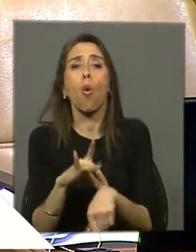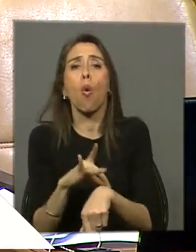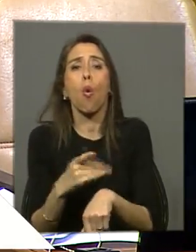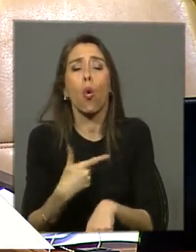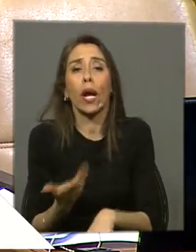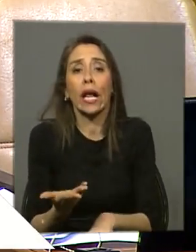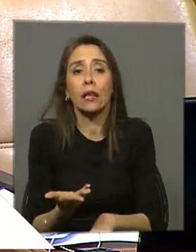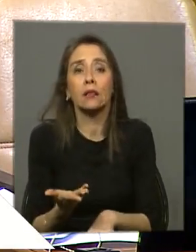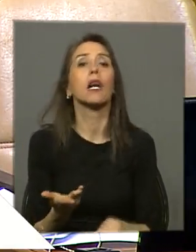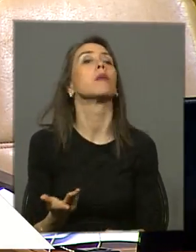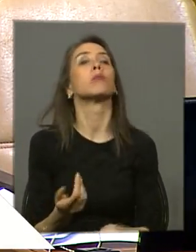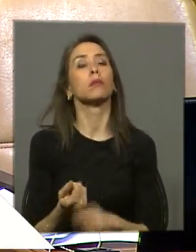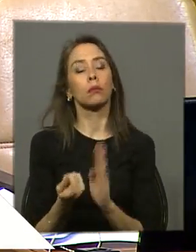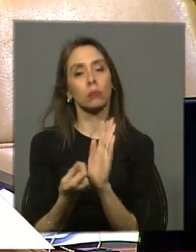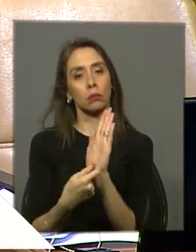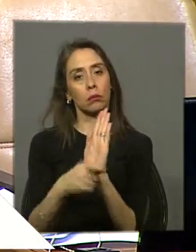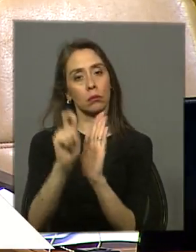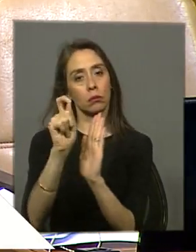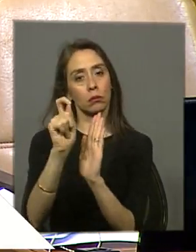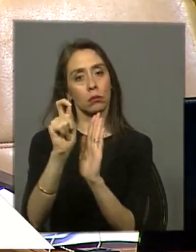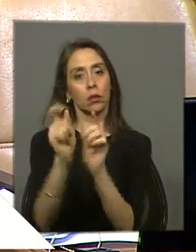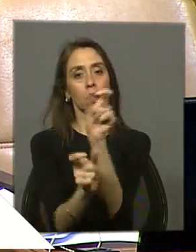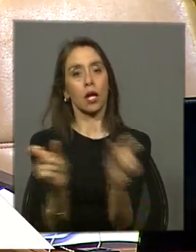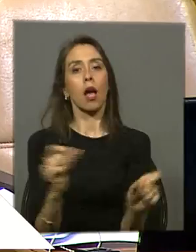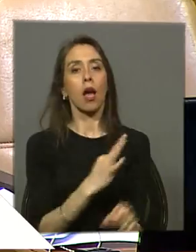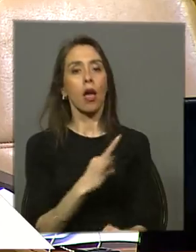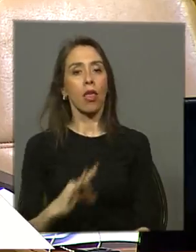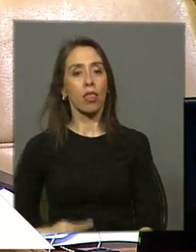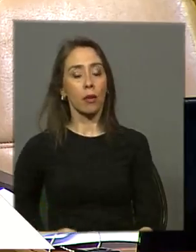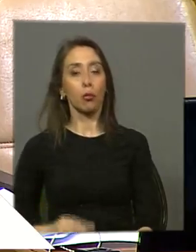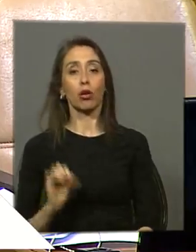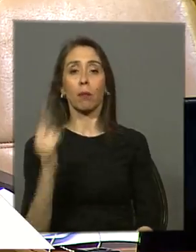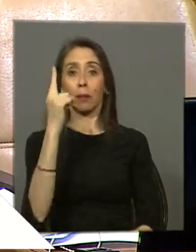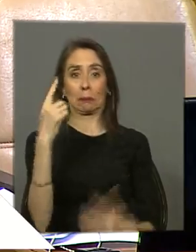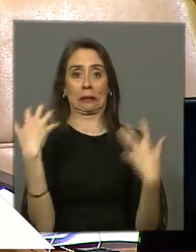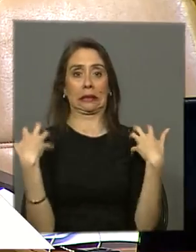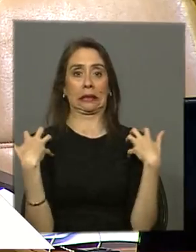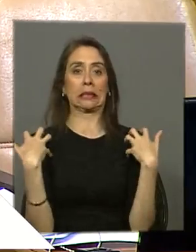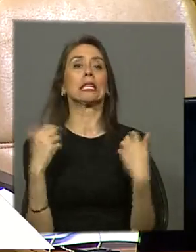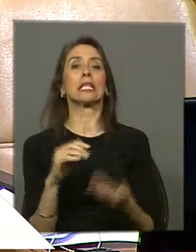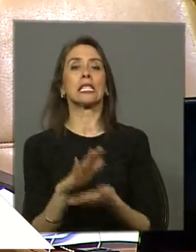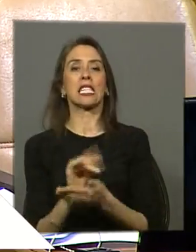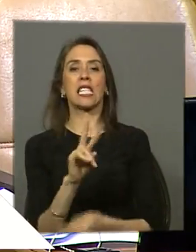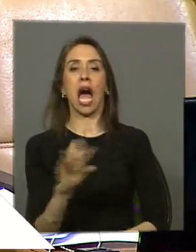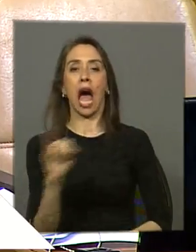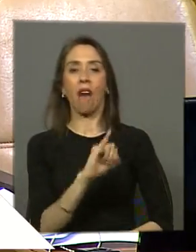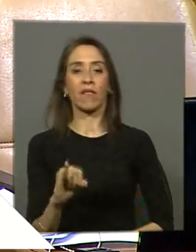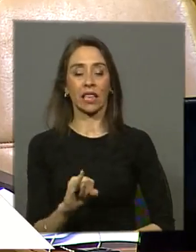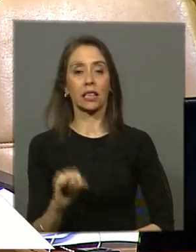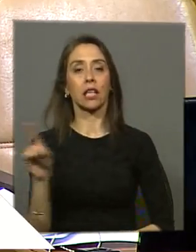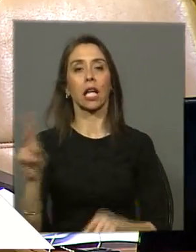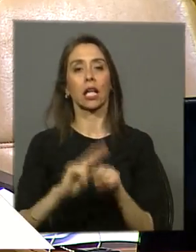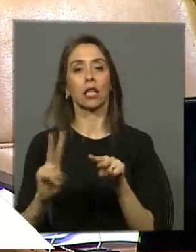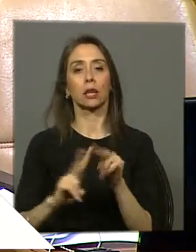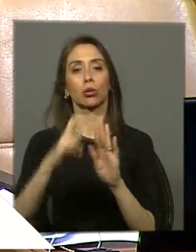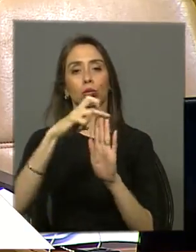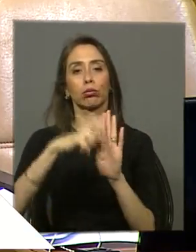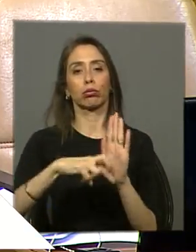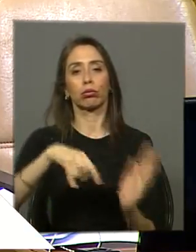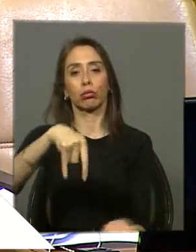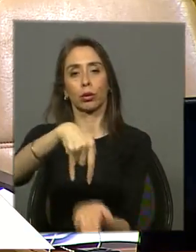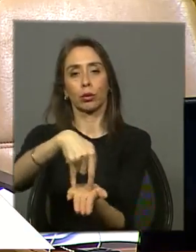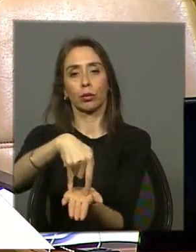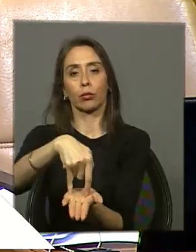reiterar nuestro reconocimiento a los diputados encabezados por el diputado Marcelo Chávez que han llevado adelante